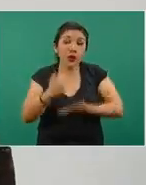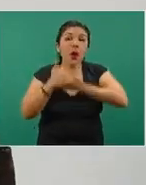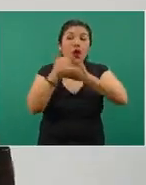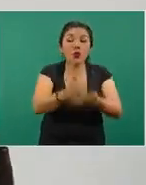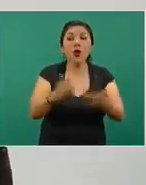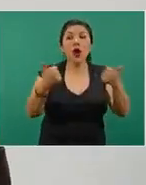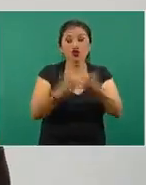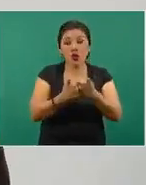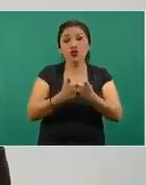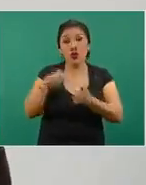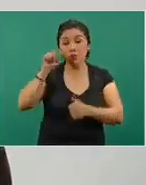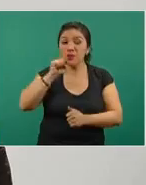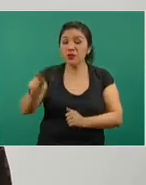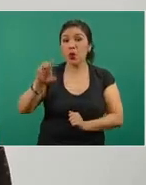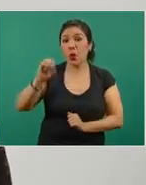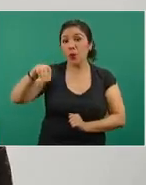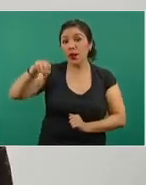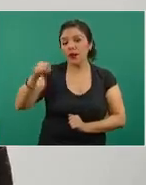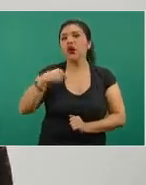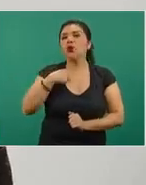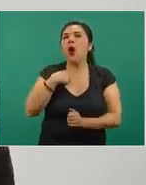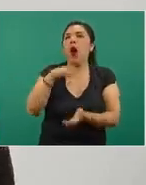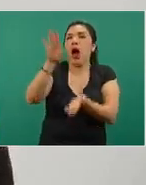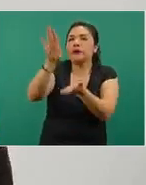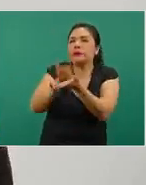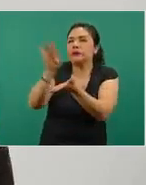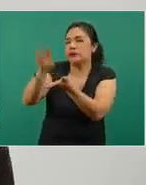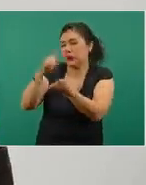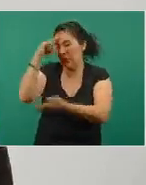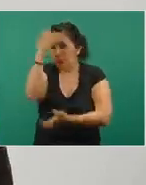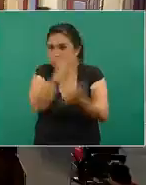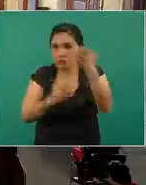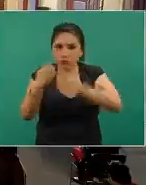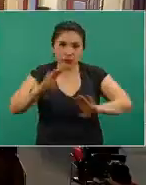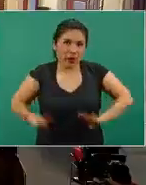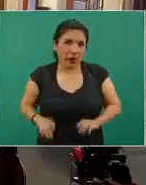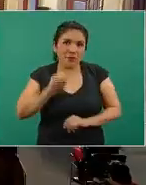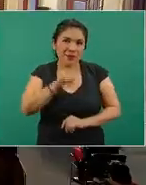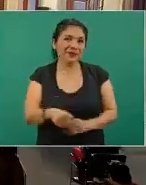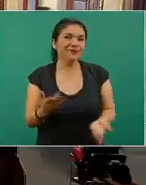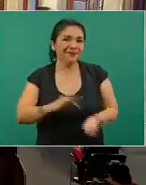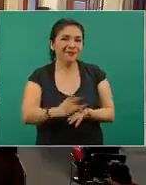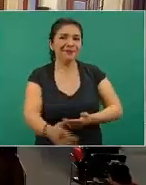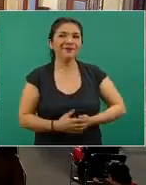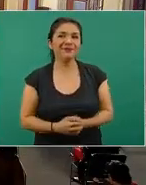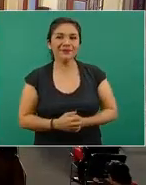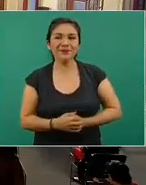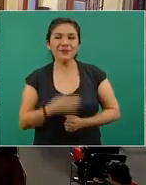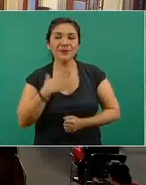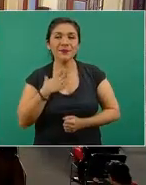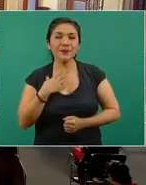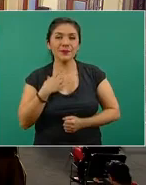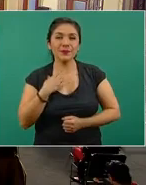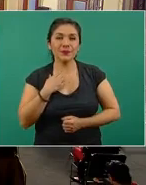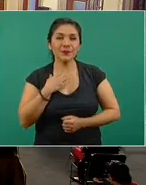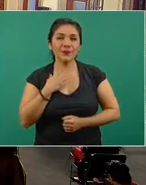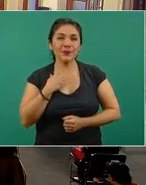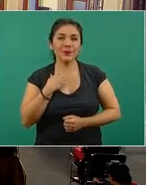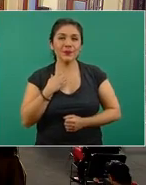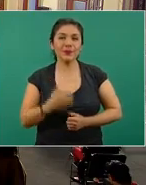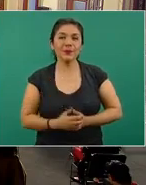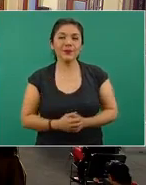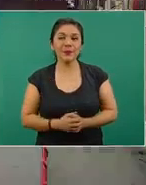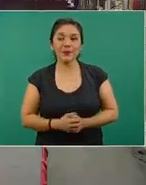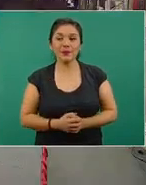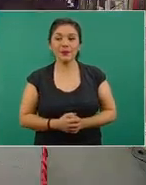través de la organización y los tomamos para hacer el análisis correspondiente. Muchas gracias. Gracias. Le pasamos la palabra a